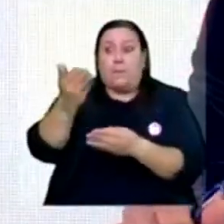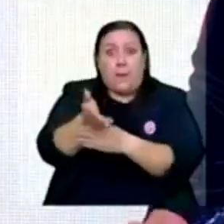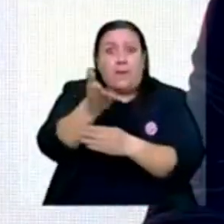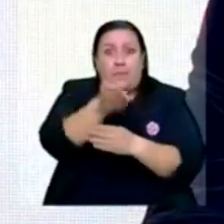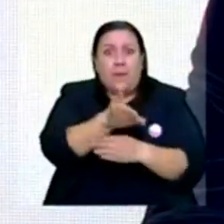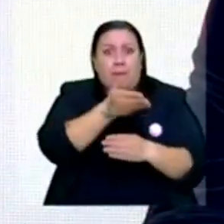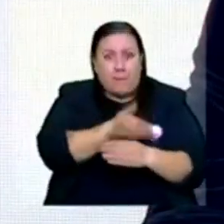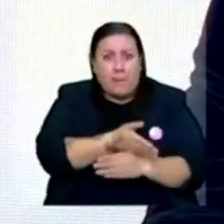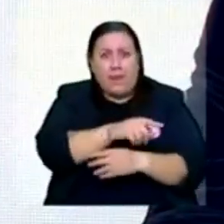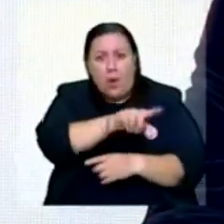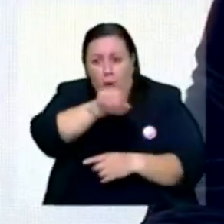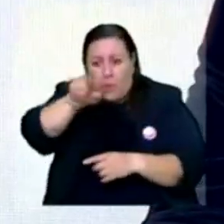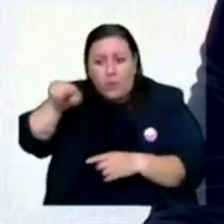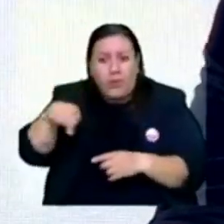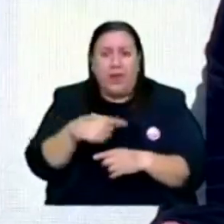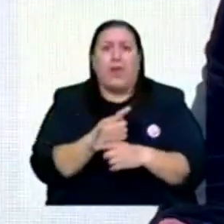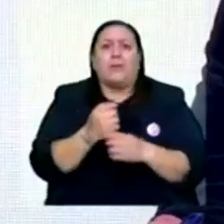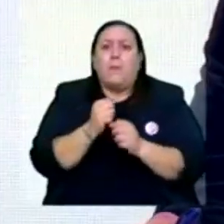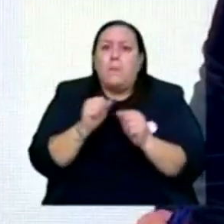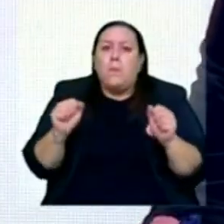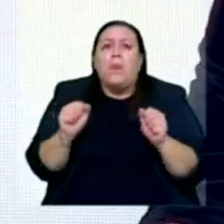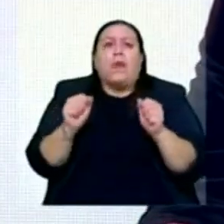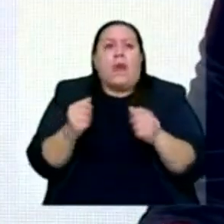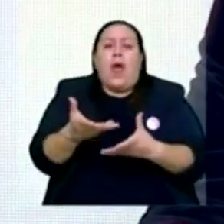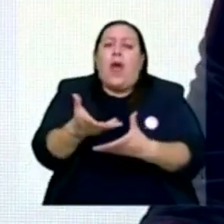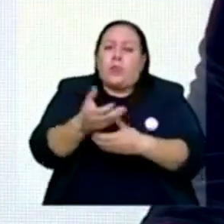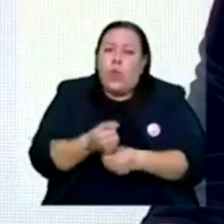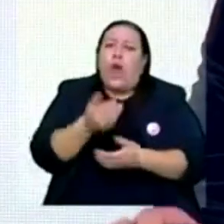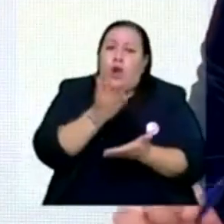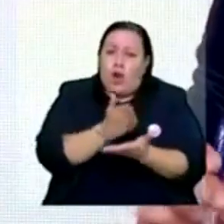constantemente estar al día, capacitando a su equipo, incorporando nuevos dispositivos.